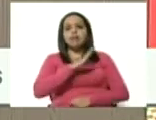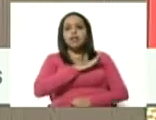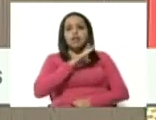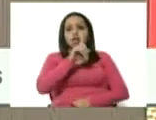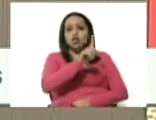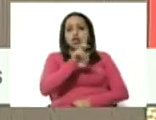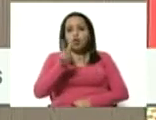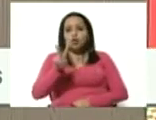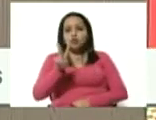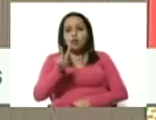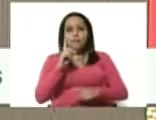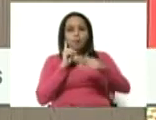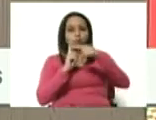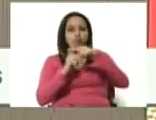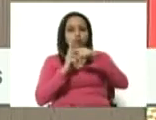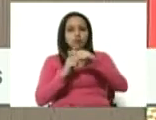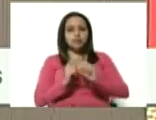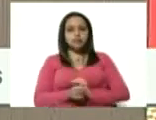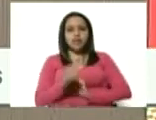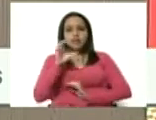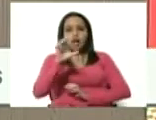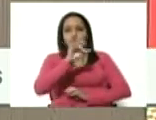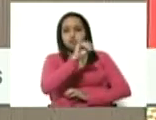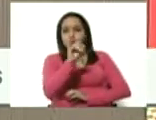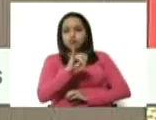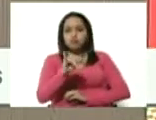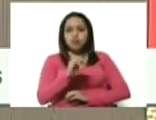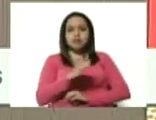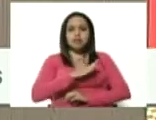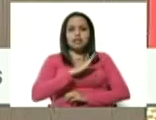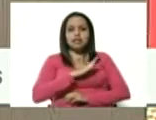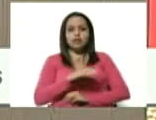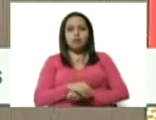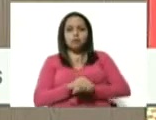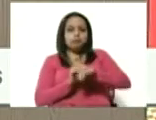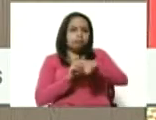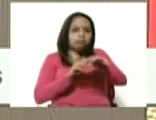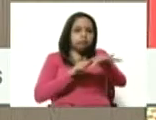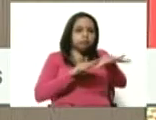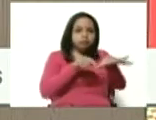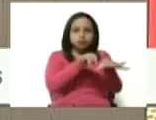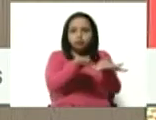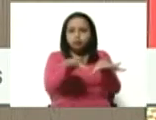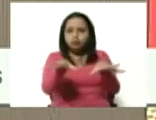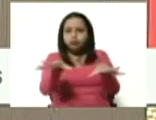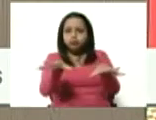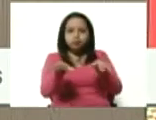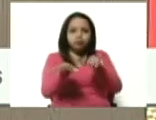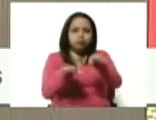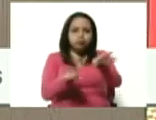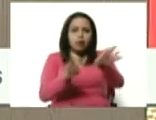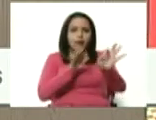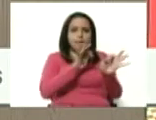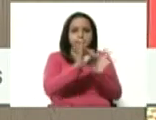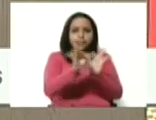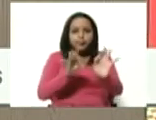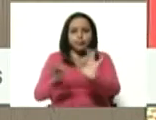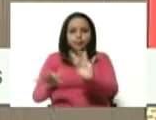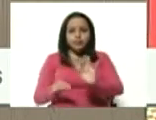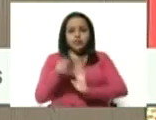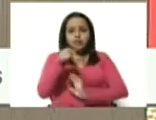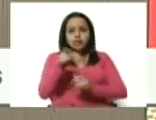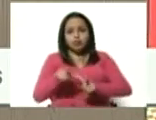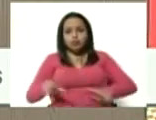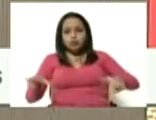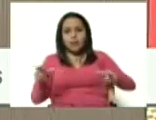casos confirmados. El estado Zulia, bueno, ha tenido ramificaciones epidemiológicas de este foco del